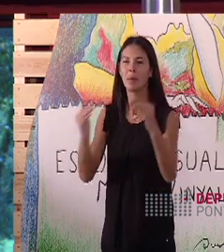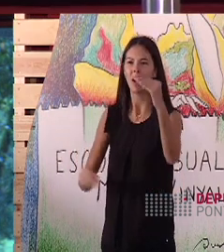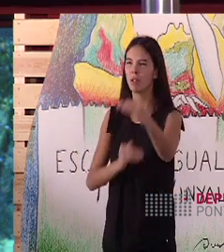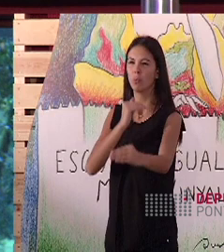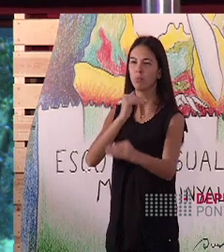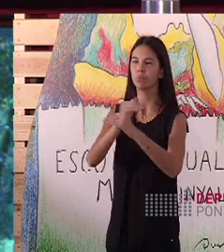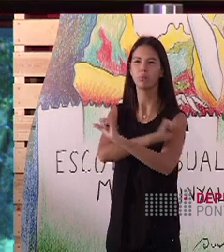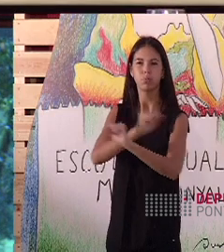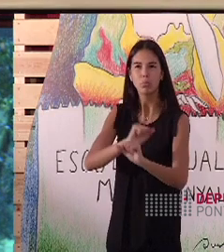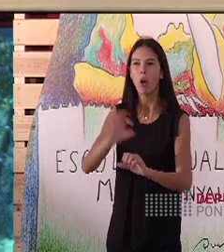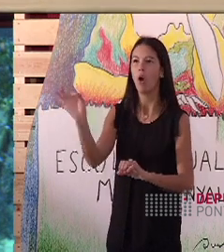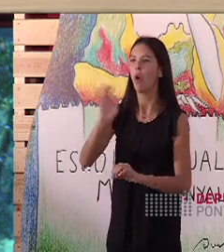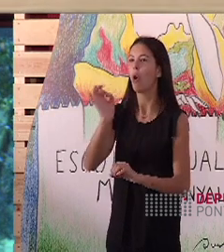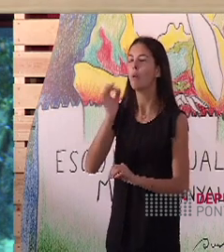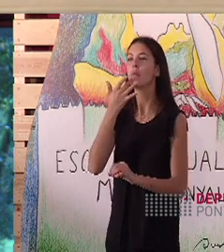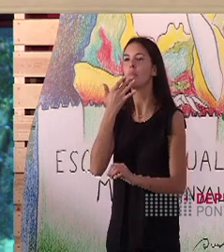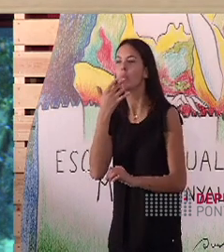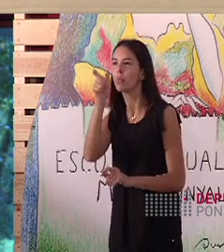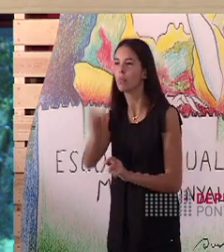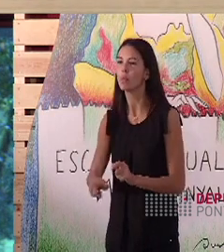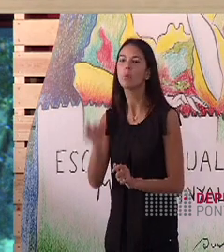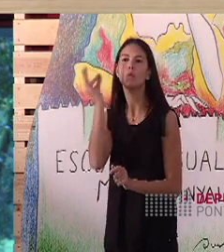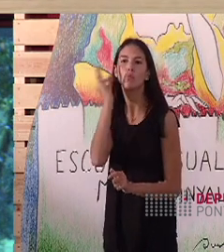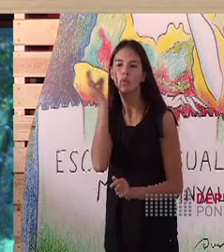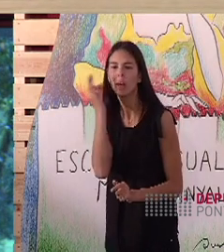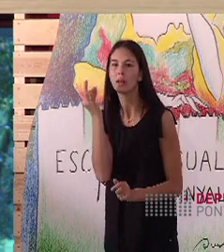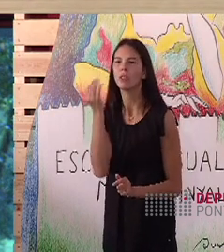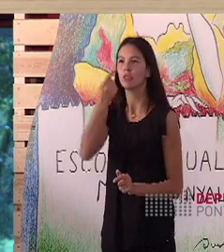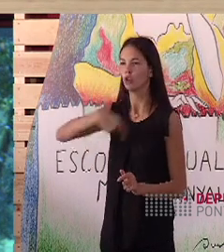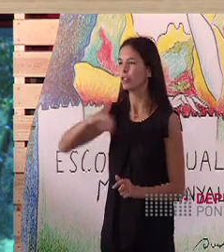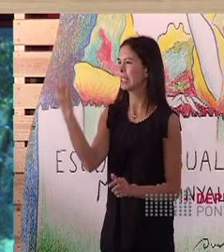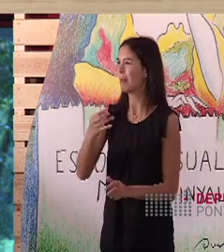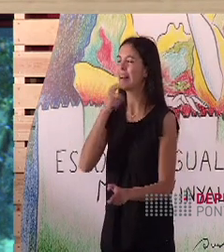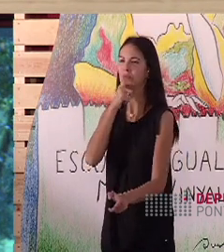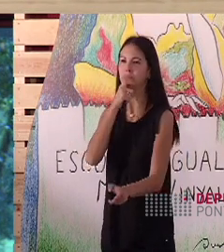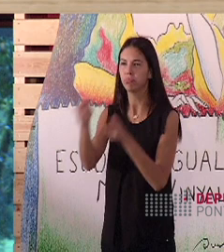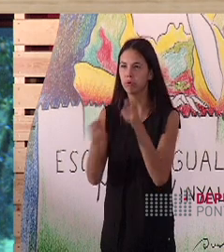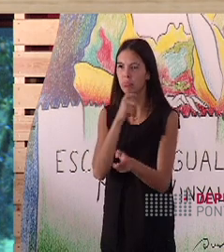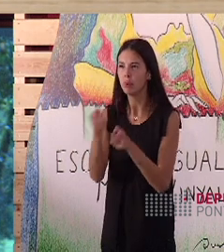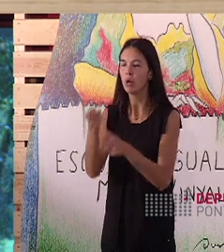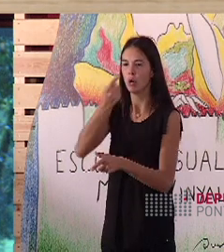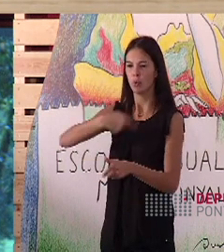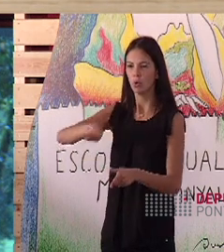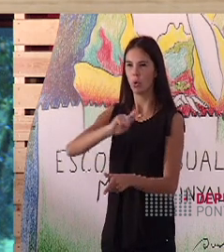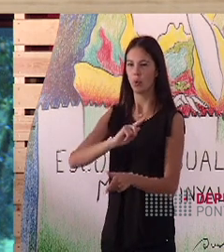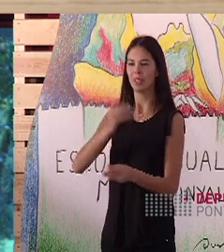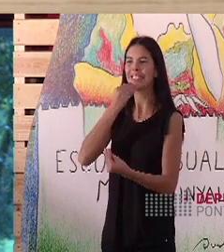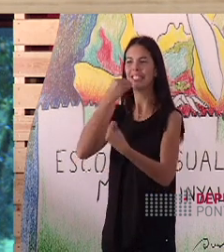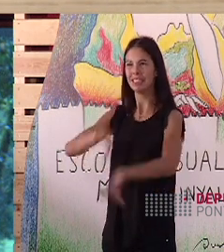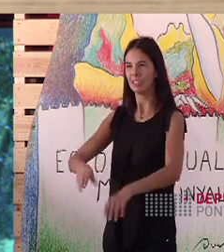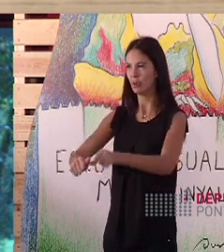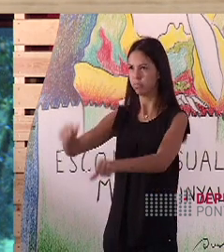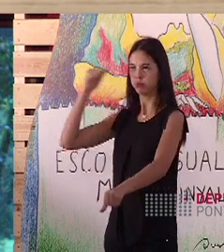igualdade donde as mulleres temos que reclamar a nosa mellor